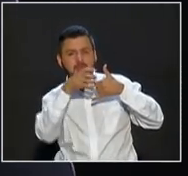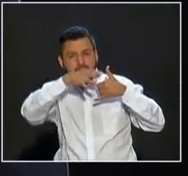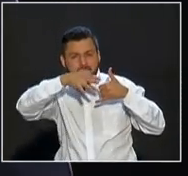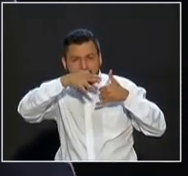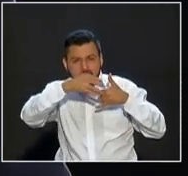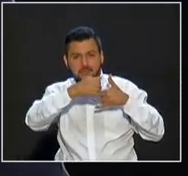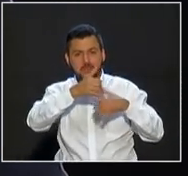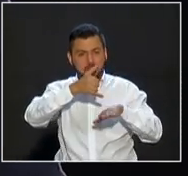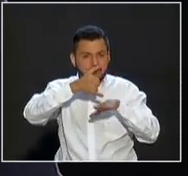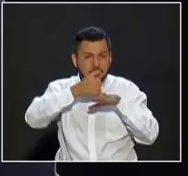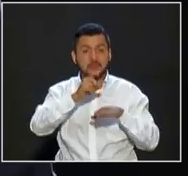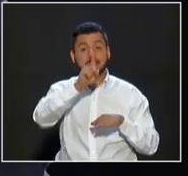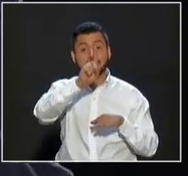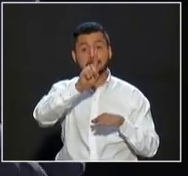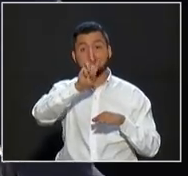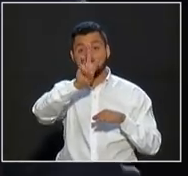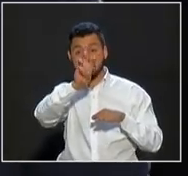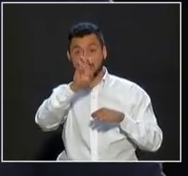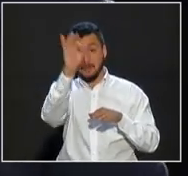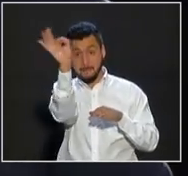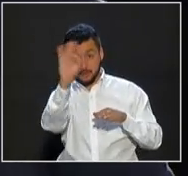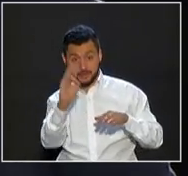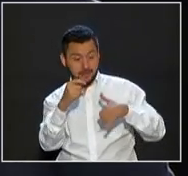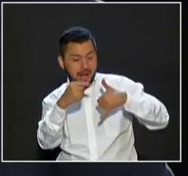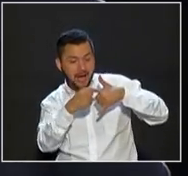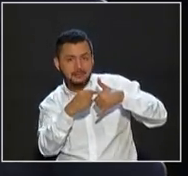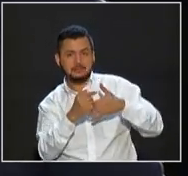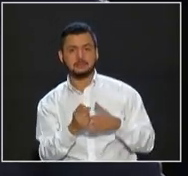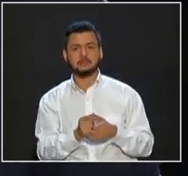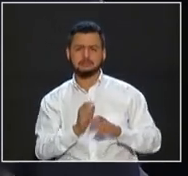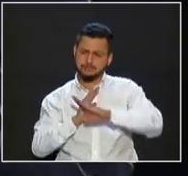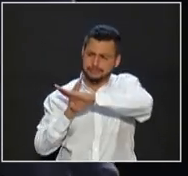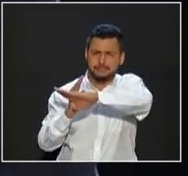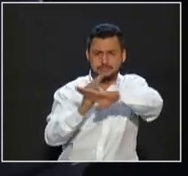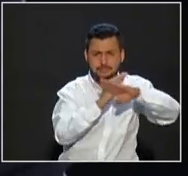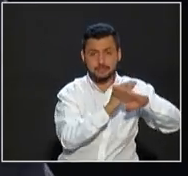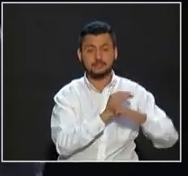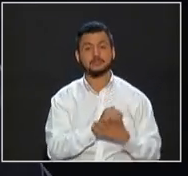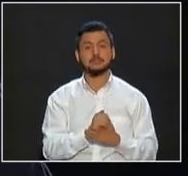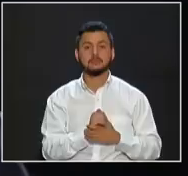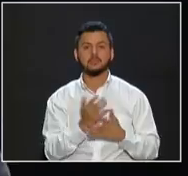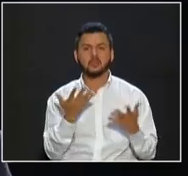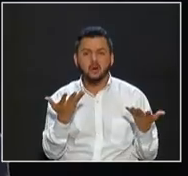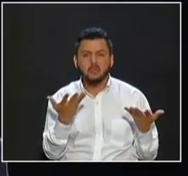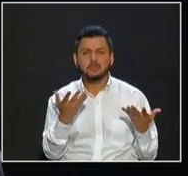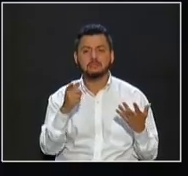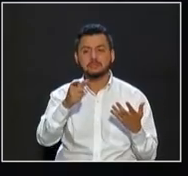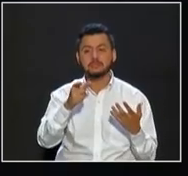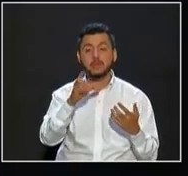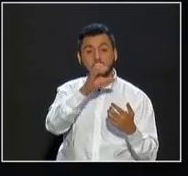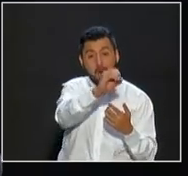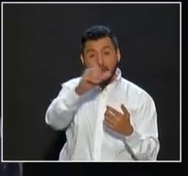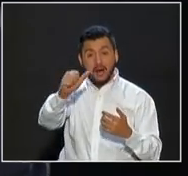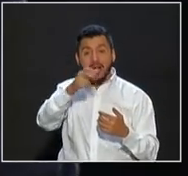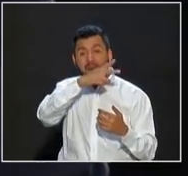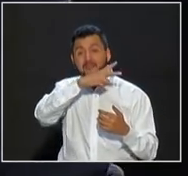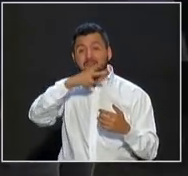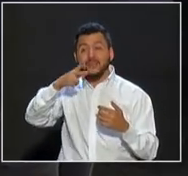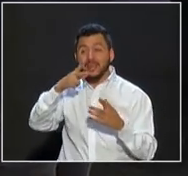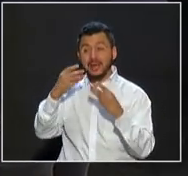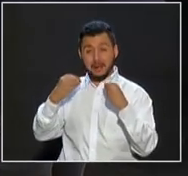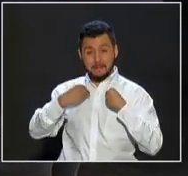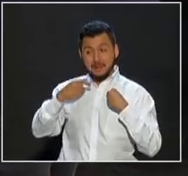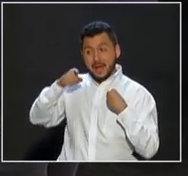oportunidades en este departamento para que le apostamos a la sustitución de cultivos para que le aportemos a los campesinos que quieren luchar frontalmente contra